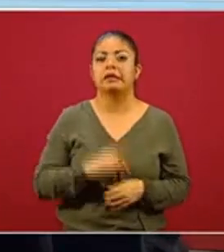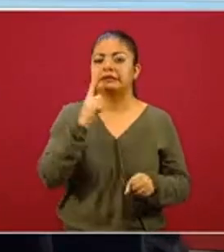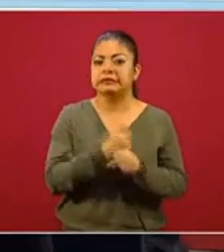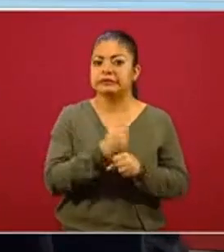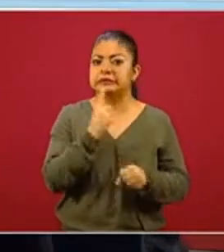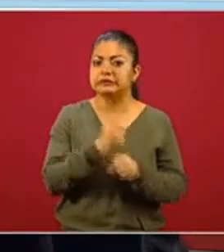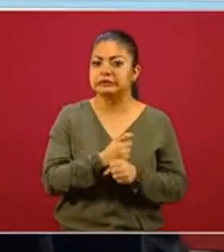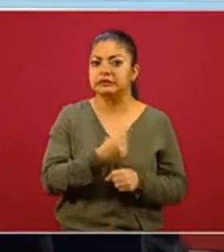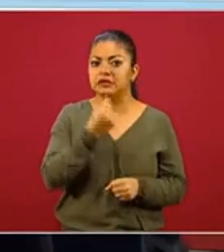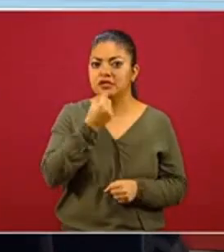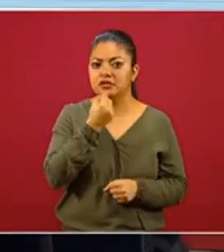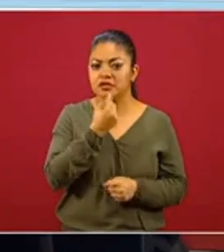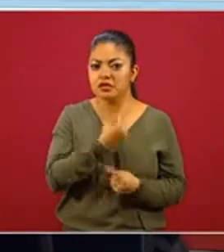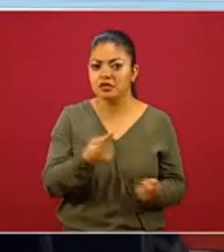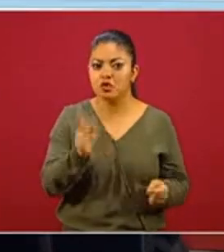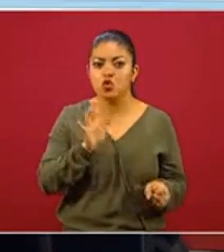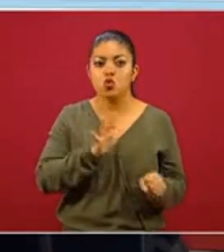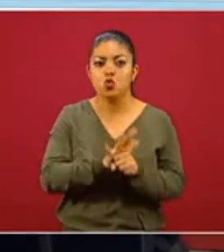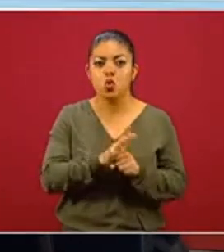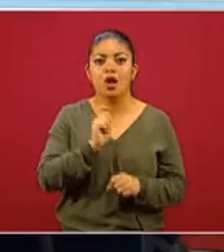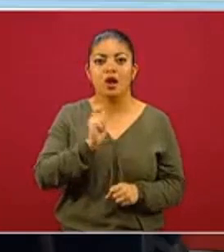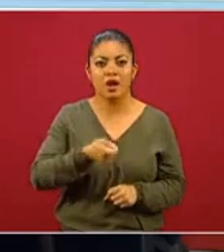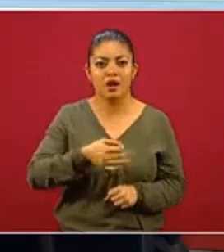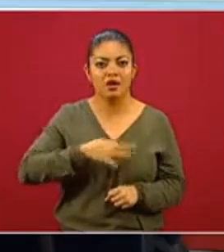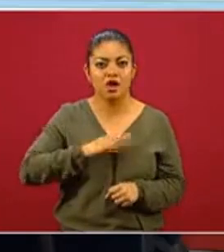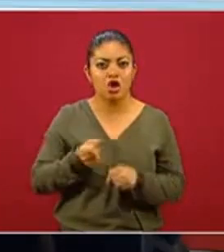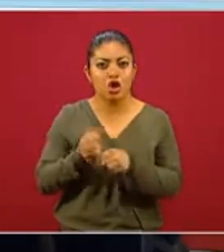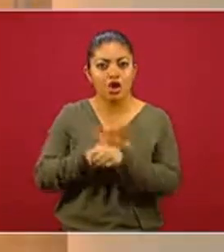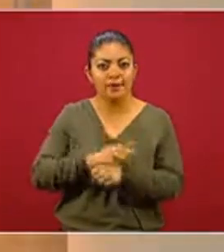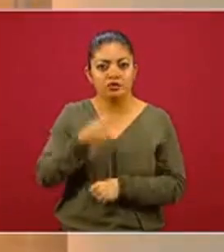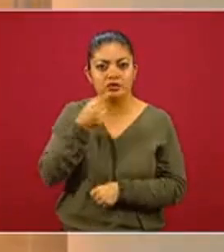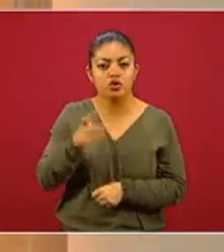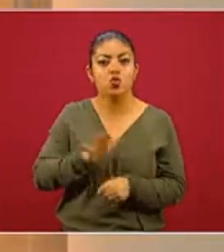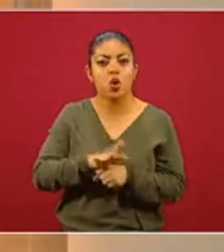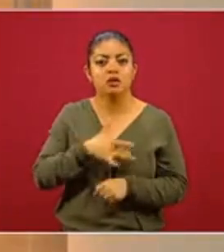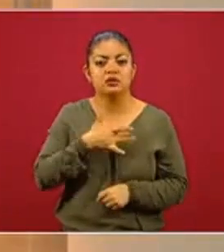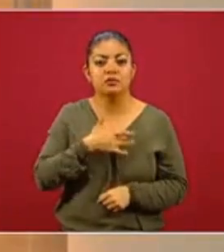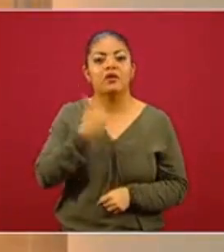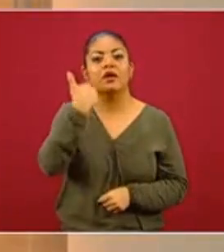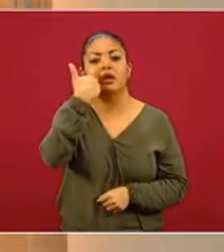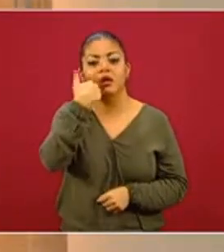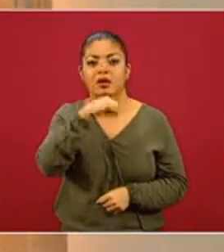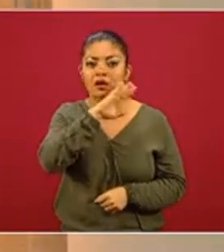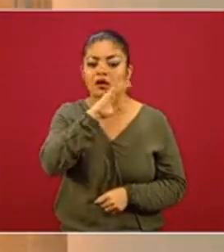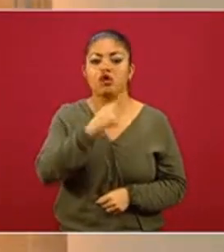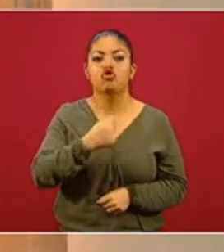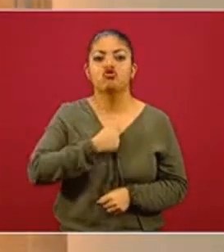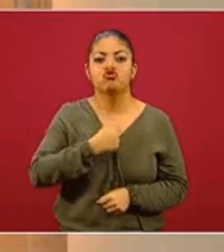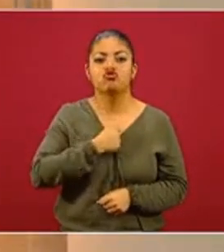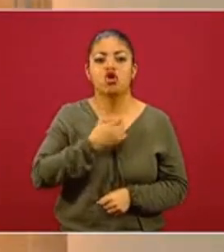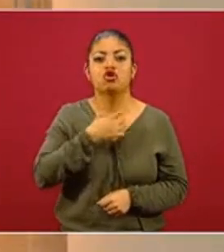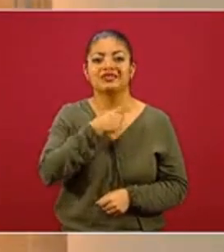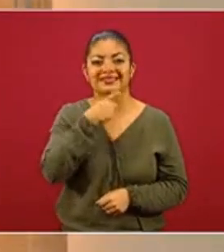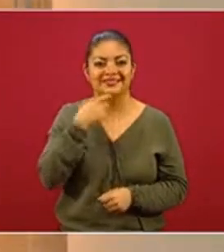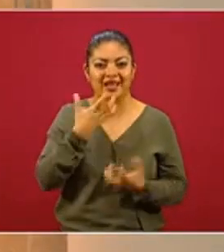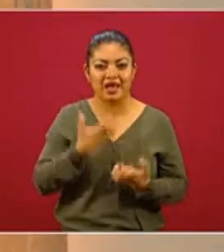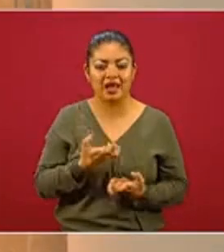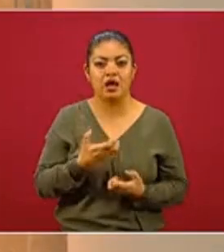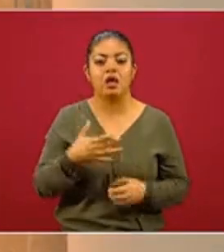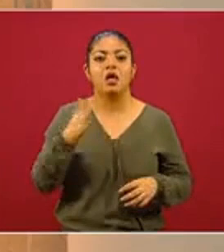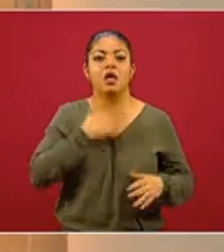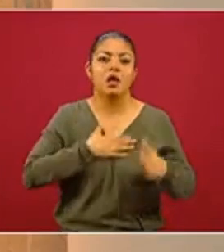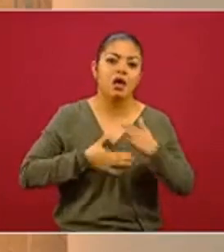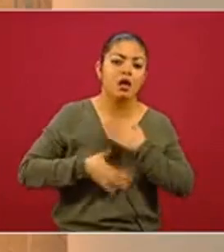frecuentemente se han visto asociados a la infección por SARS-CoV-2 pues son fiebre, tos seca, fatiga y dificultad respiratoria, que son